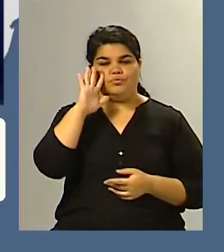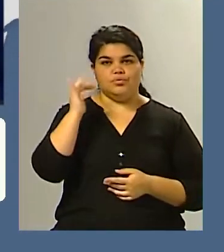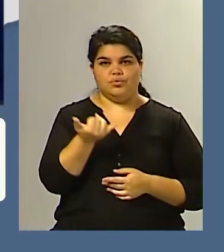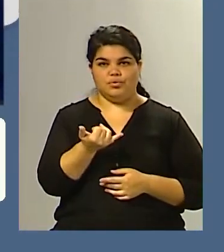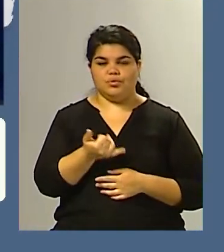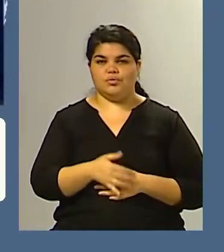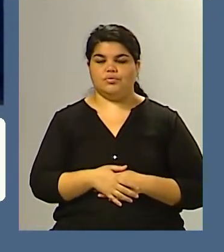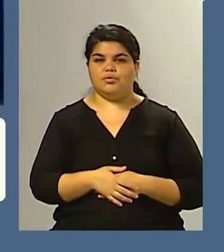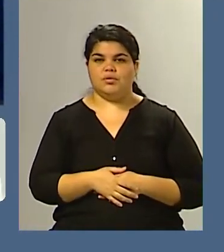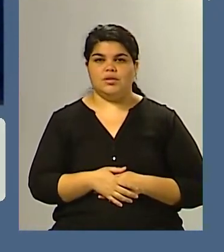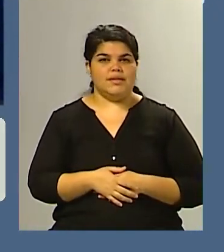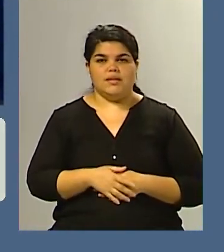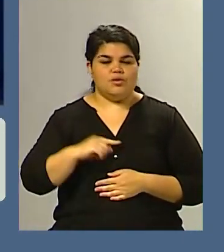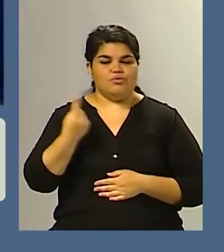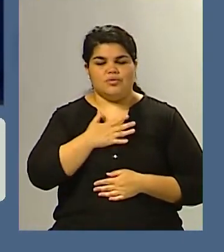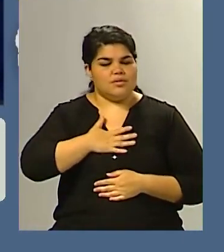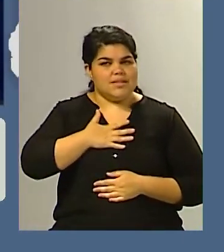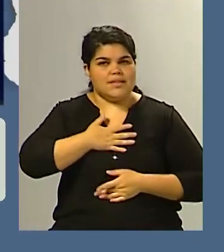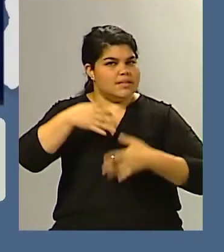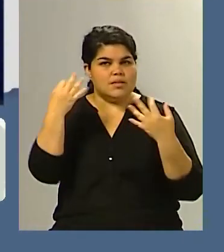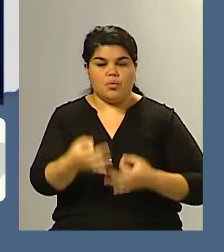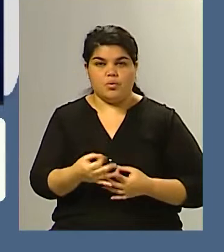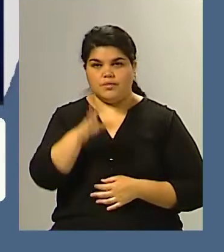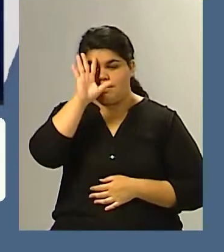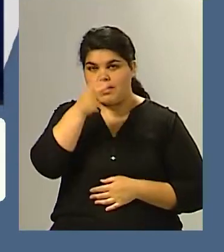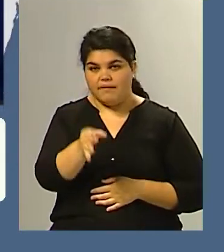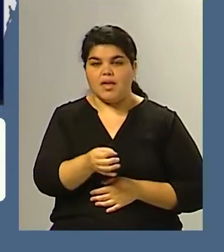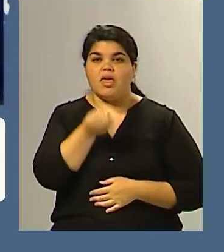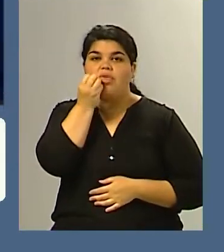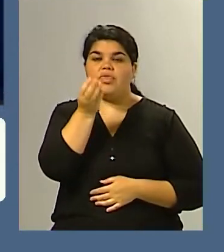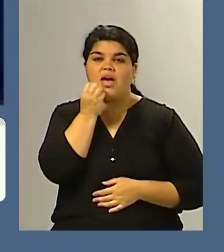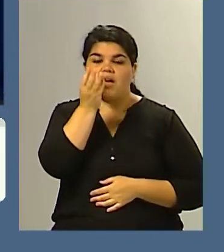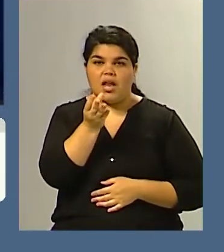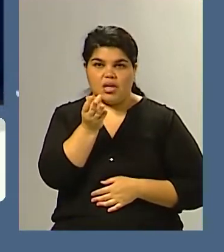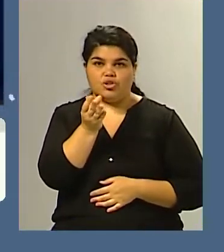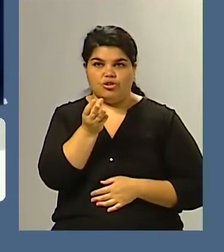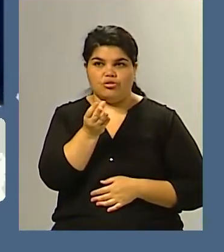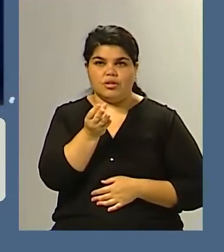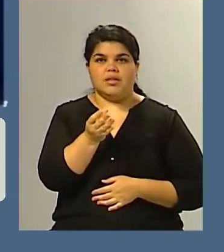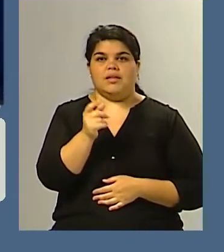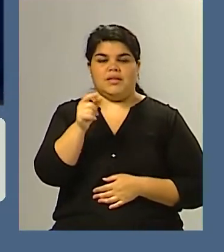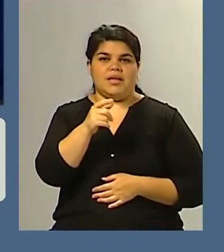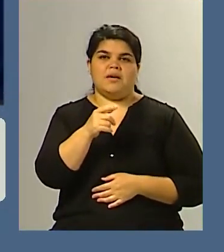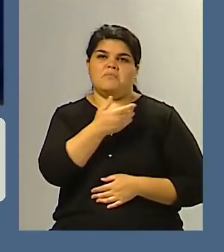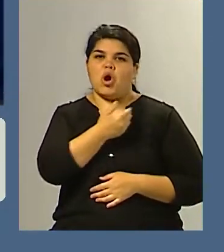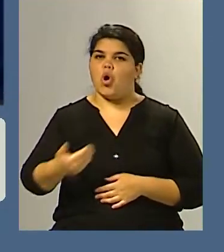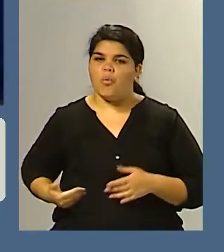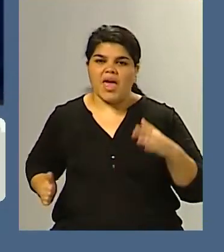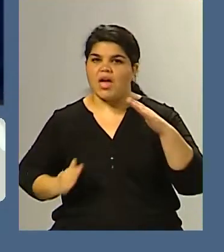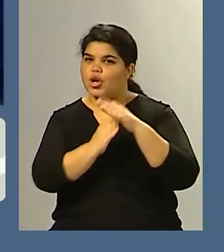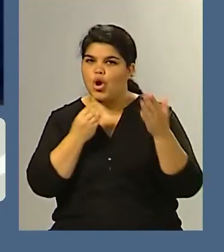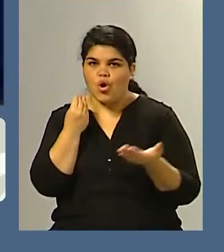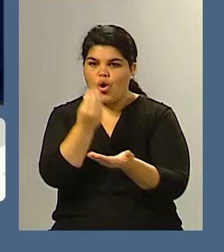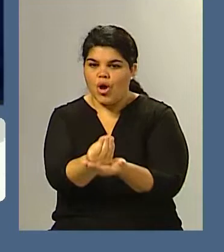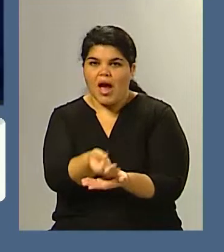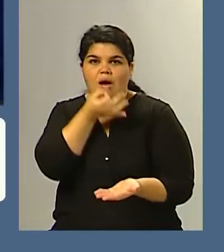que las expresiones o las declaraciones de las más altas autoridades del país tienen importancia. Y es